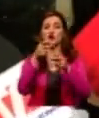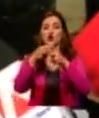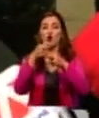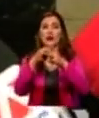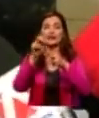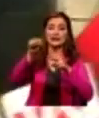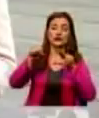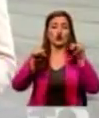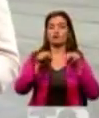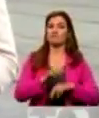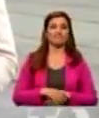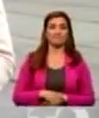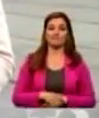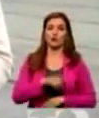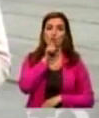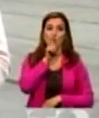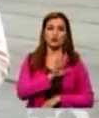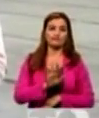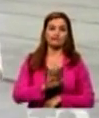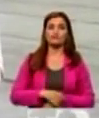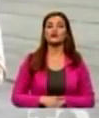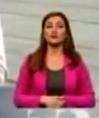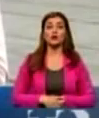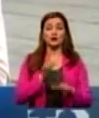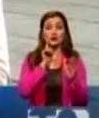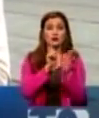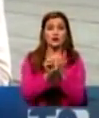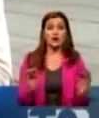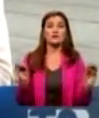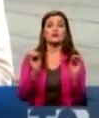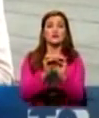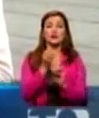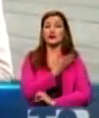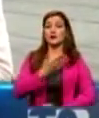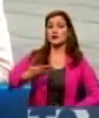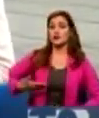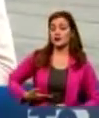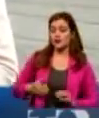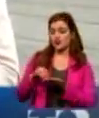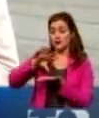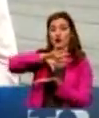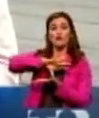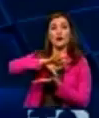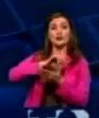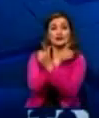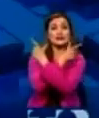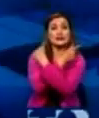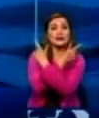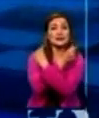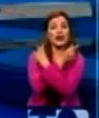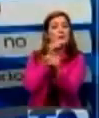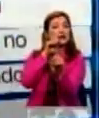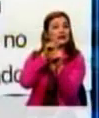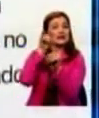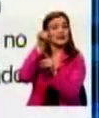sí o qué personas no. Mientras tanto, se conocen de más denuncias y por eso la presidenta de la Asamblea, a través de un mensaje en Twitter, publicó que